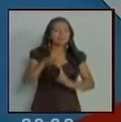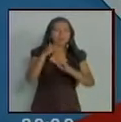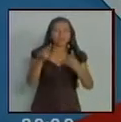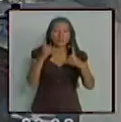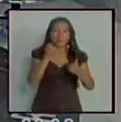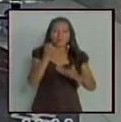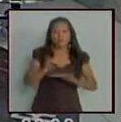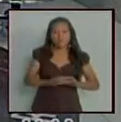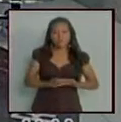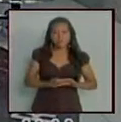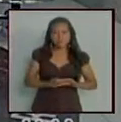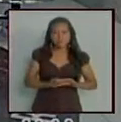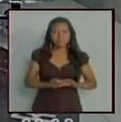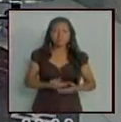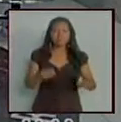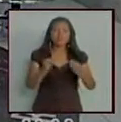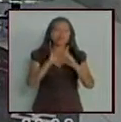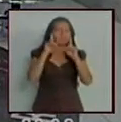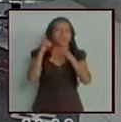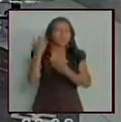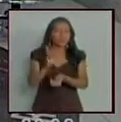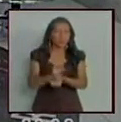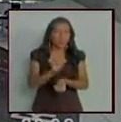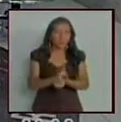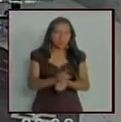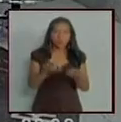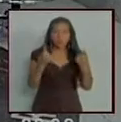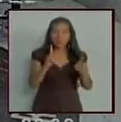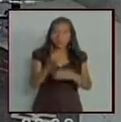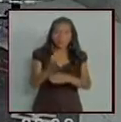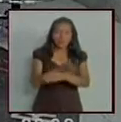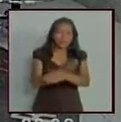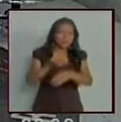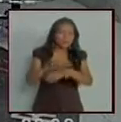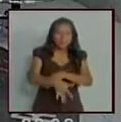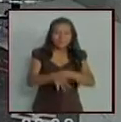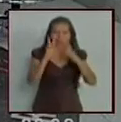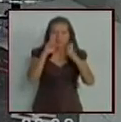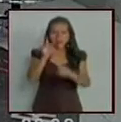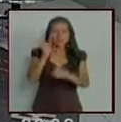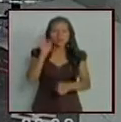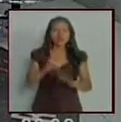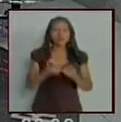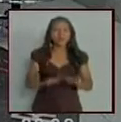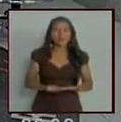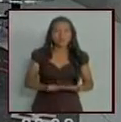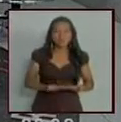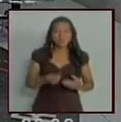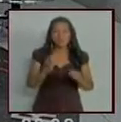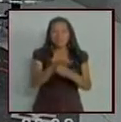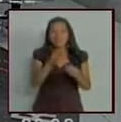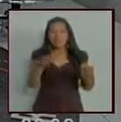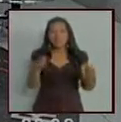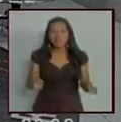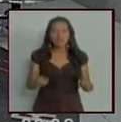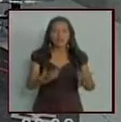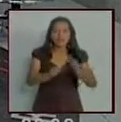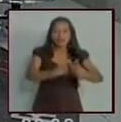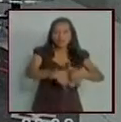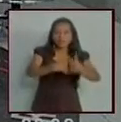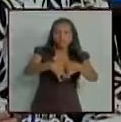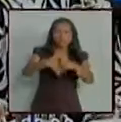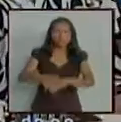estas enfermedades. ¿Y qué se requiere para poder hacer este diagnóstico temprano, doctor? ¿De qué tipo de equipos, qué tipo